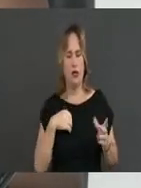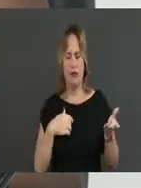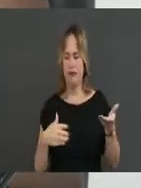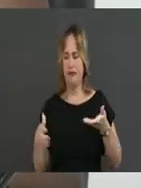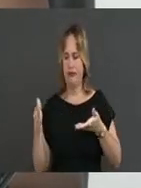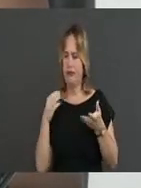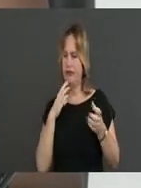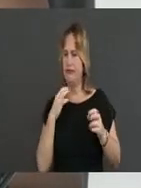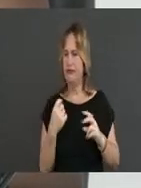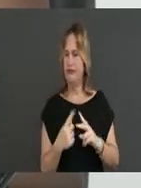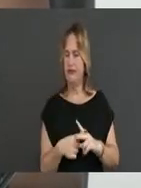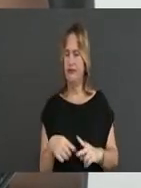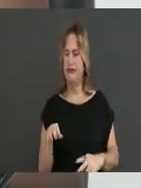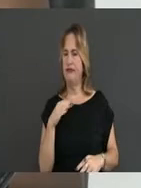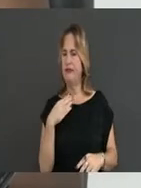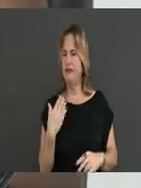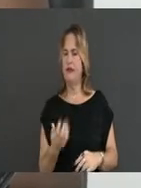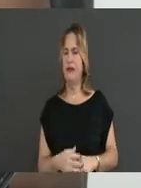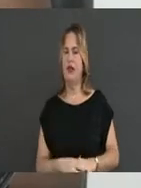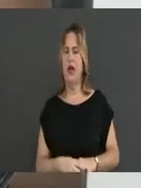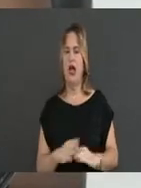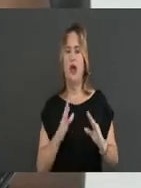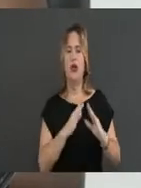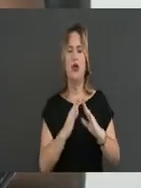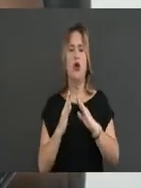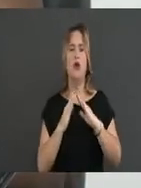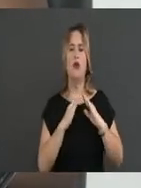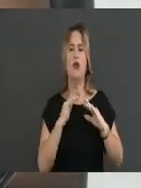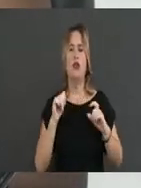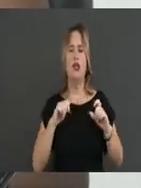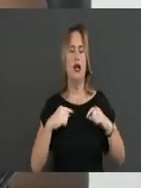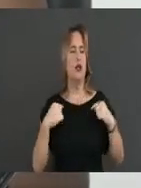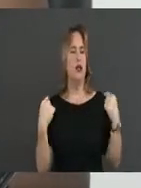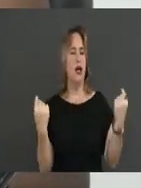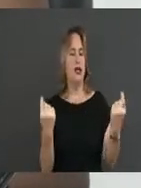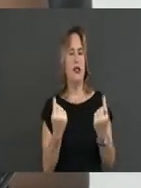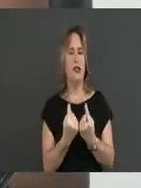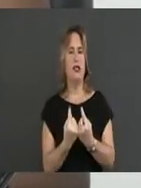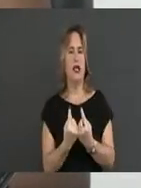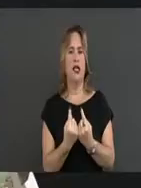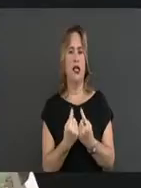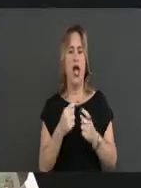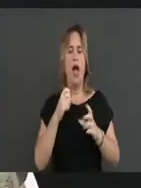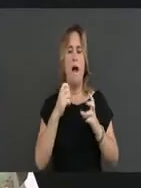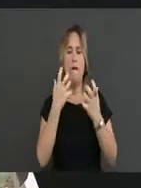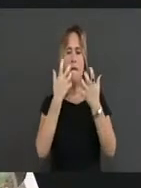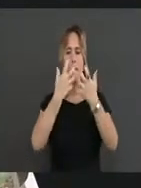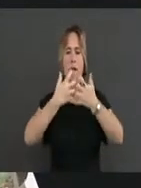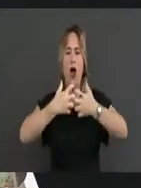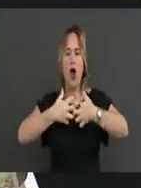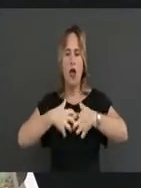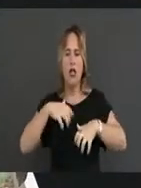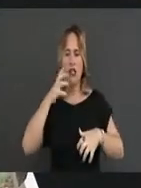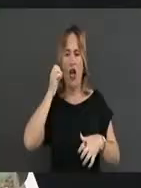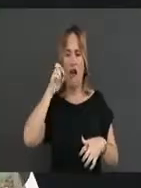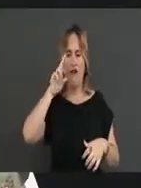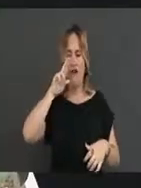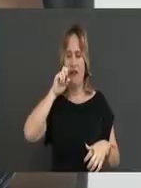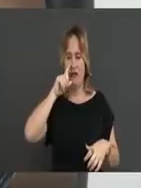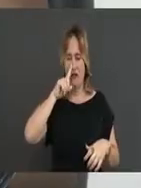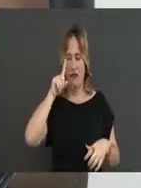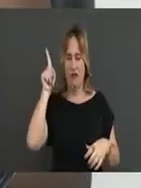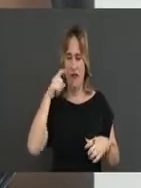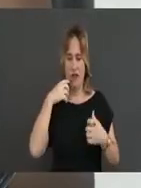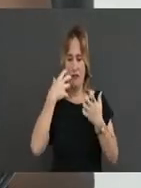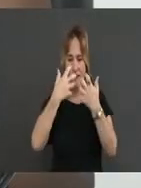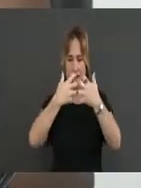intercambio que sostuvimos con la comunidad que está en los alrededores del Molino Fran País. Ahí estuvimos con delegados,